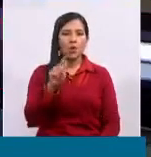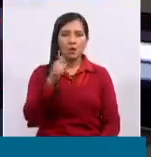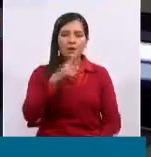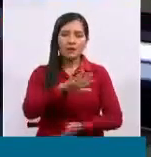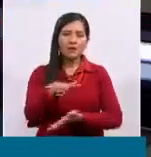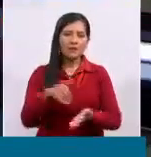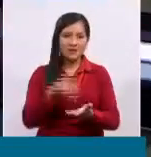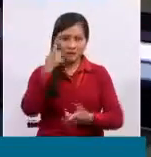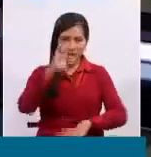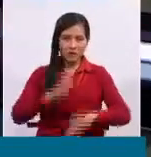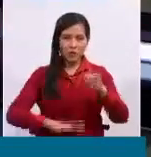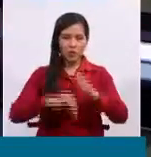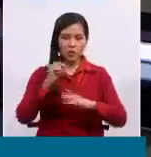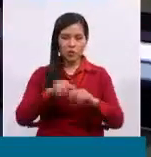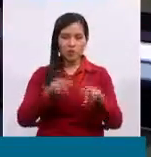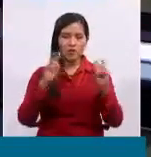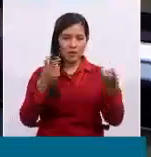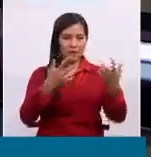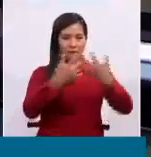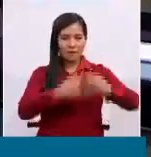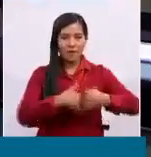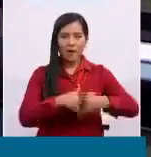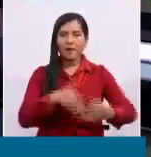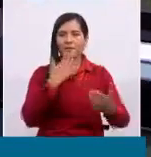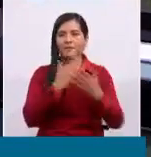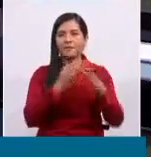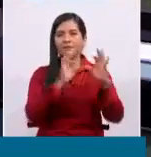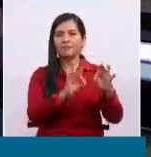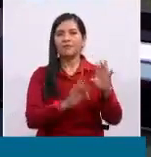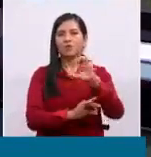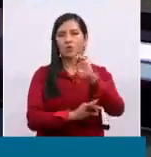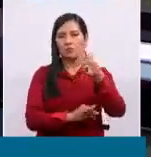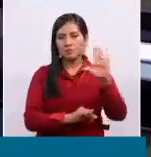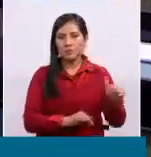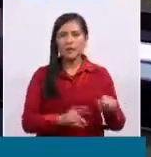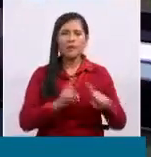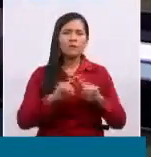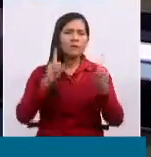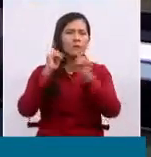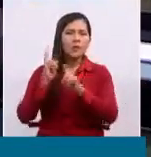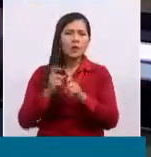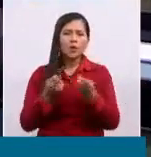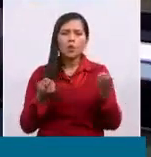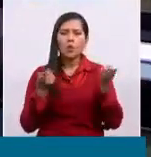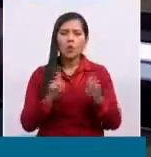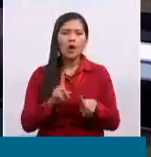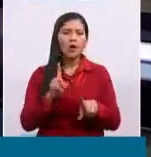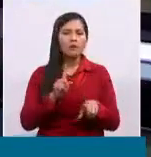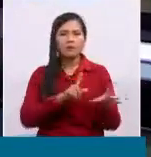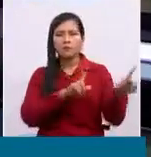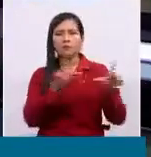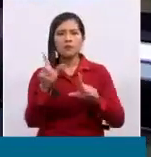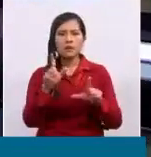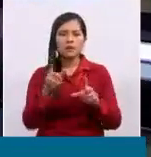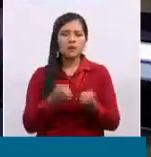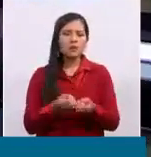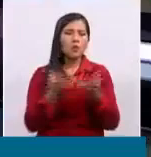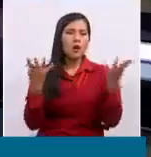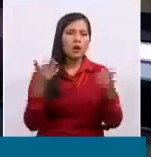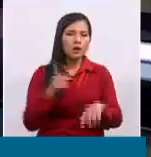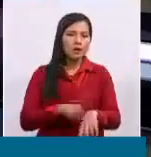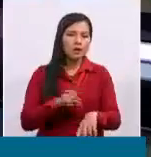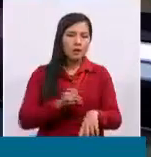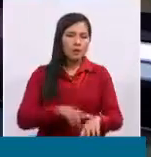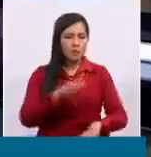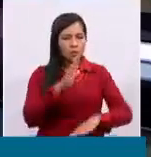precisamente de esta planta allá en Cochabamba. ¿En qué tiempo se espera construir? ¿Cuánto tiempo